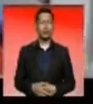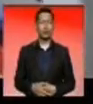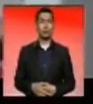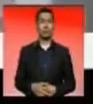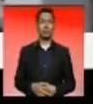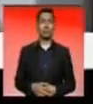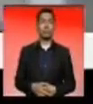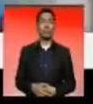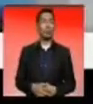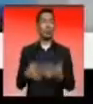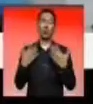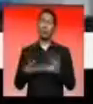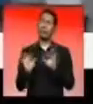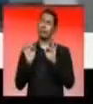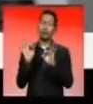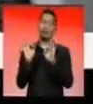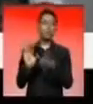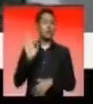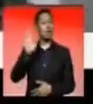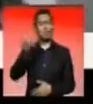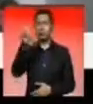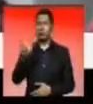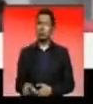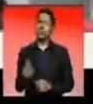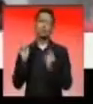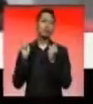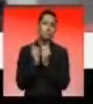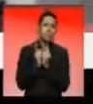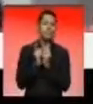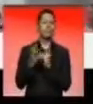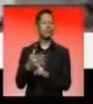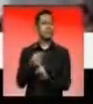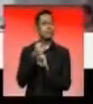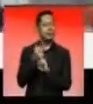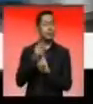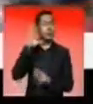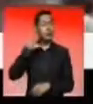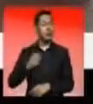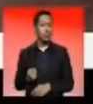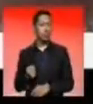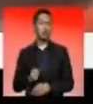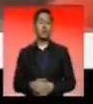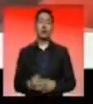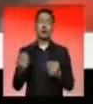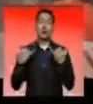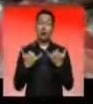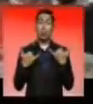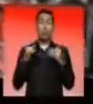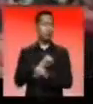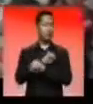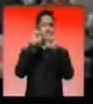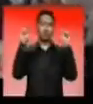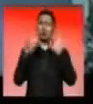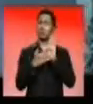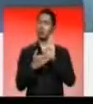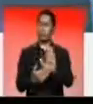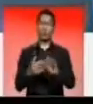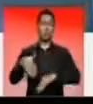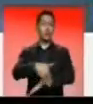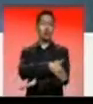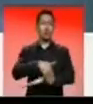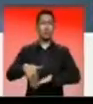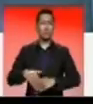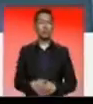configuró con el pueblo cubano, se hizo uno más con los cuencanos, y eso es lo que esta mañana estamos demostrando en las calles de Cuenca. Luego